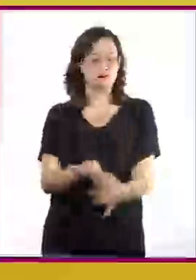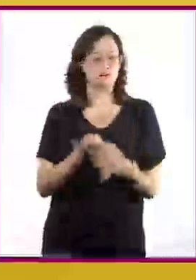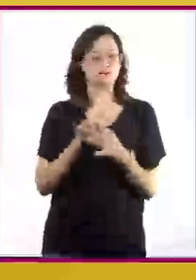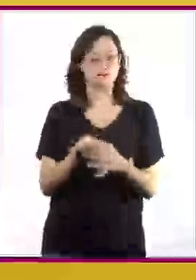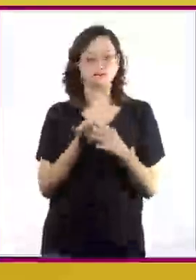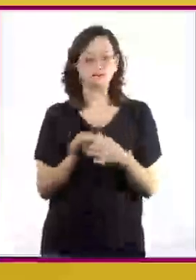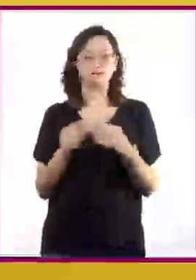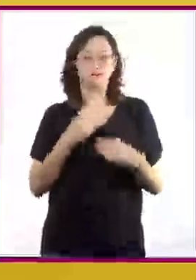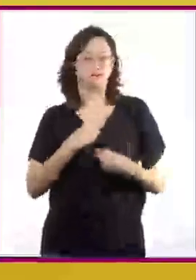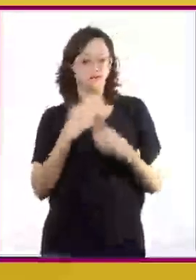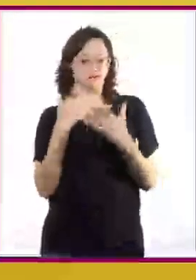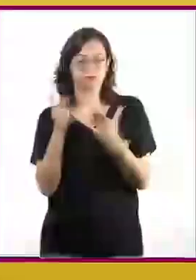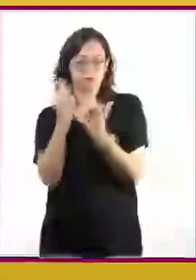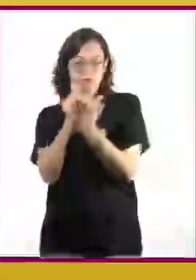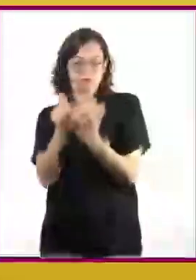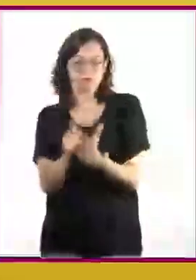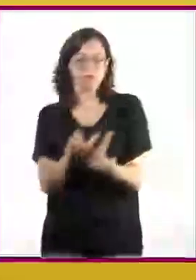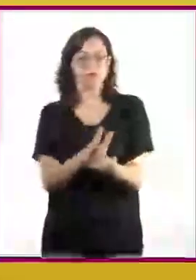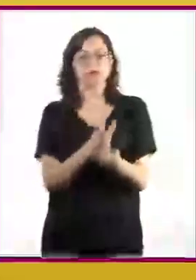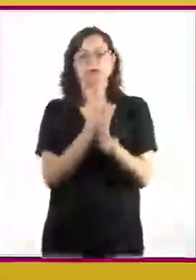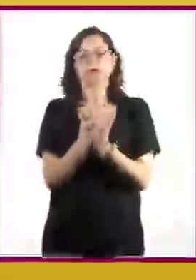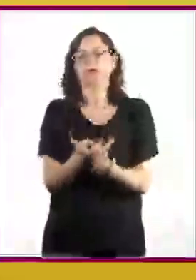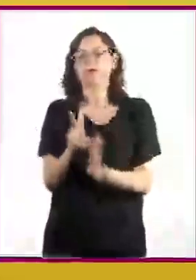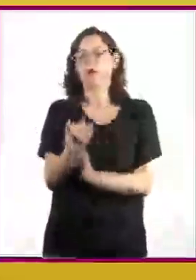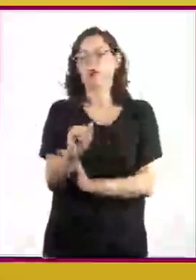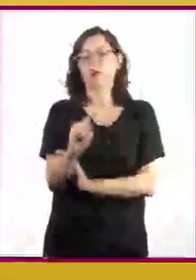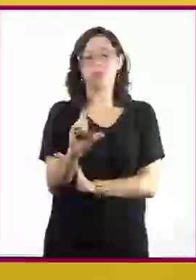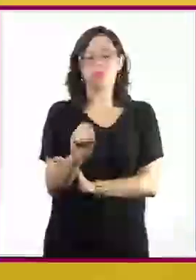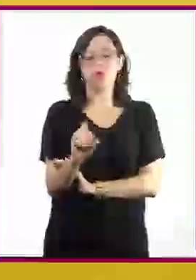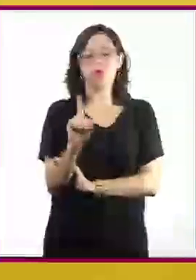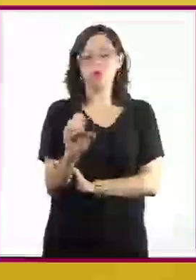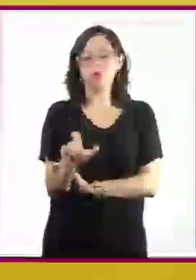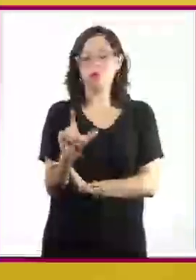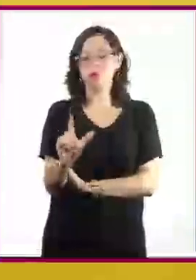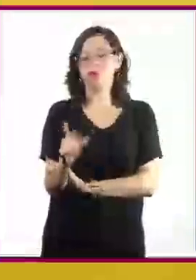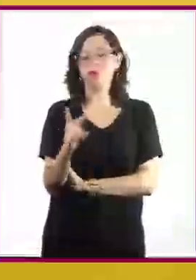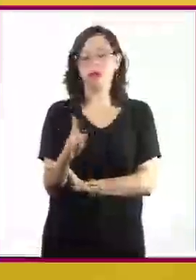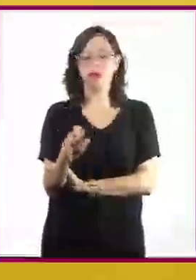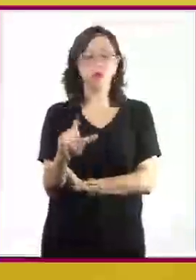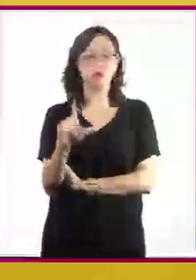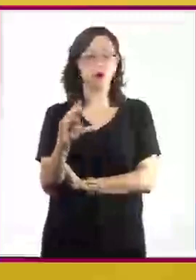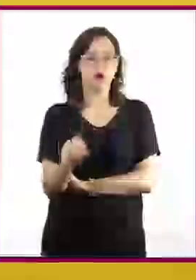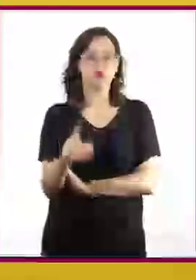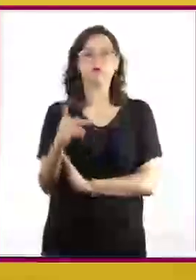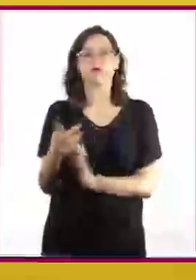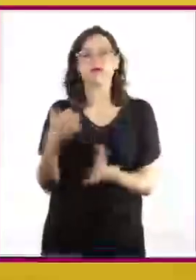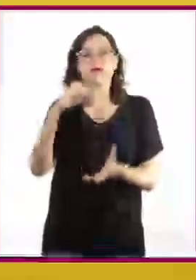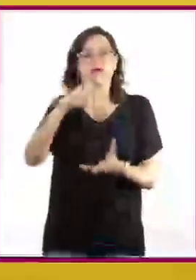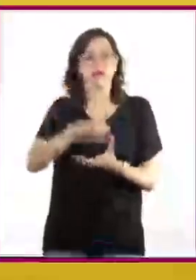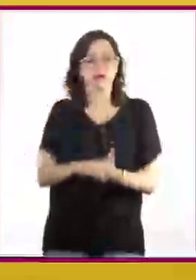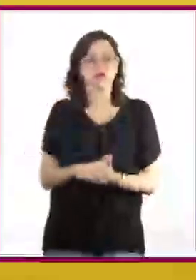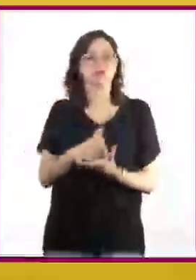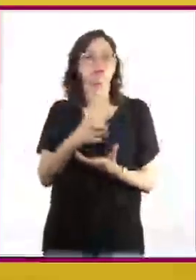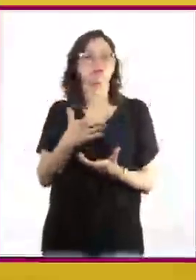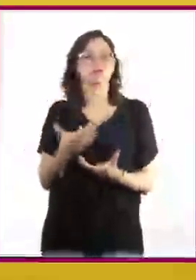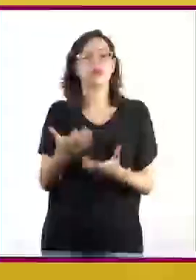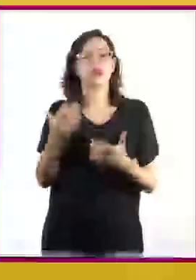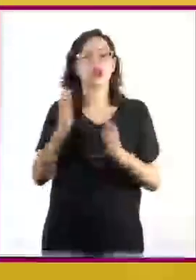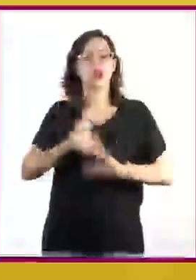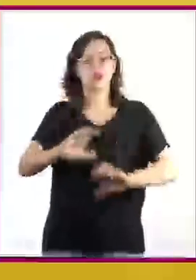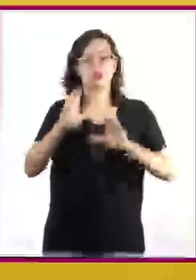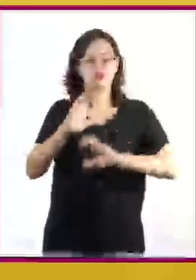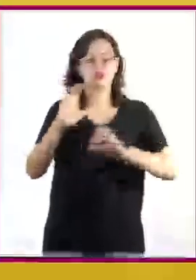poemas reunidos en Viento del Pueblo, en el que incluyó Canción del Esposo Soldado dirigido a su mujer. Y otras